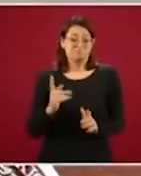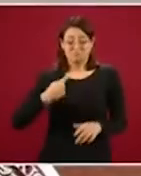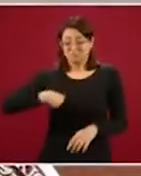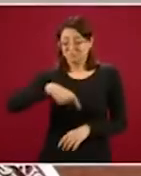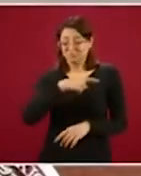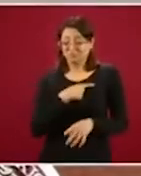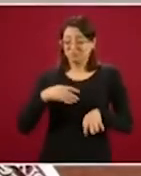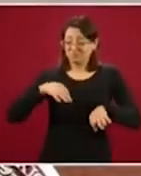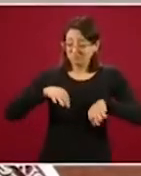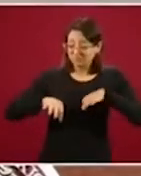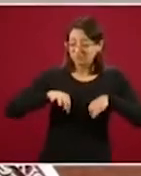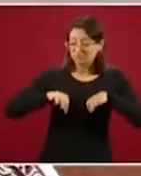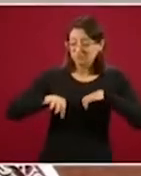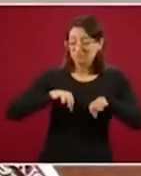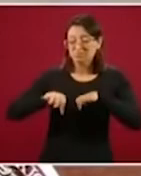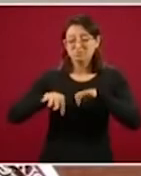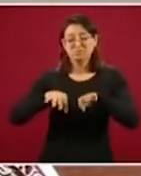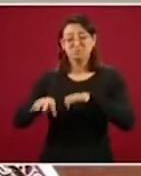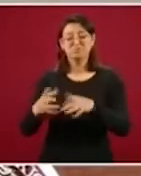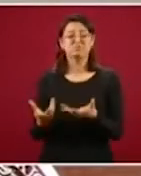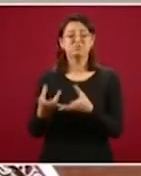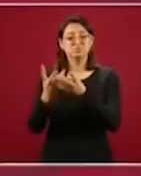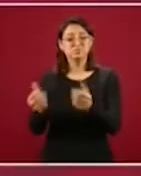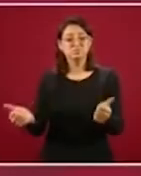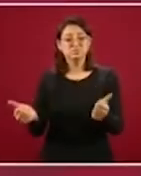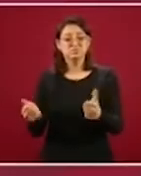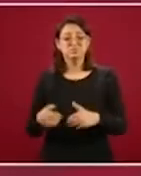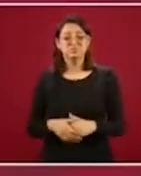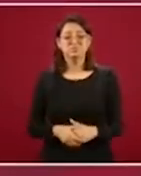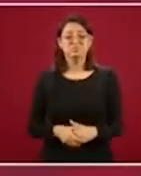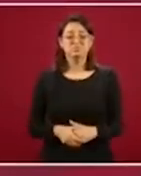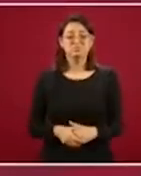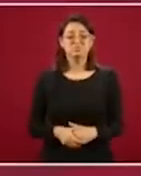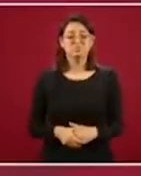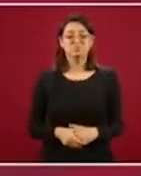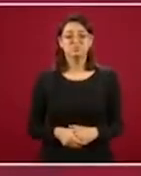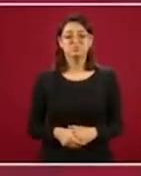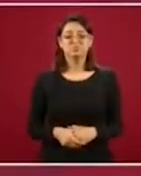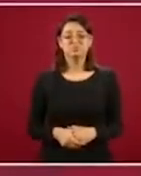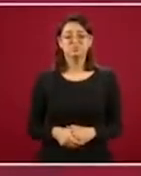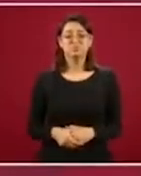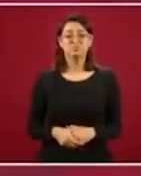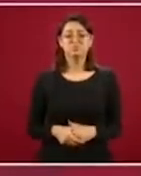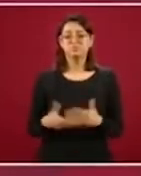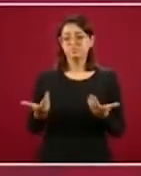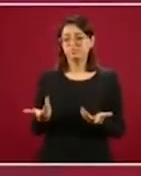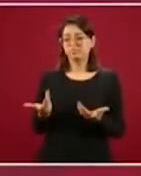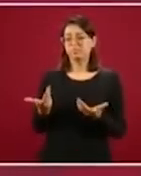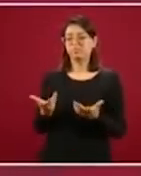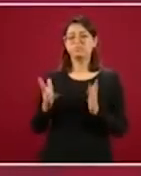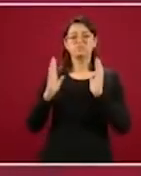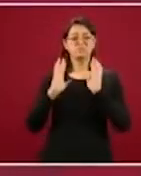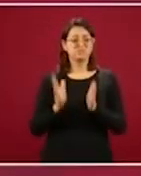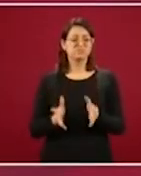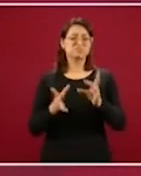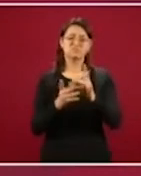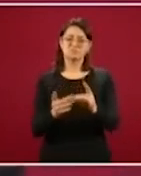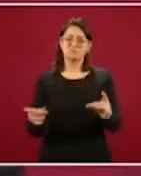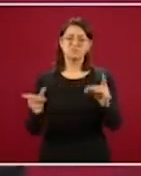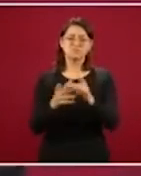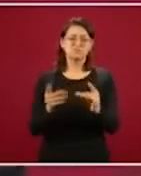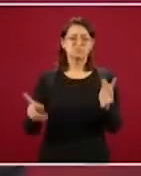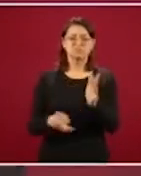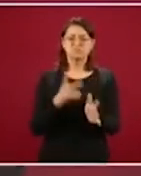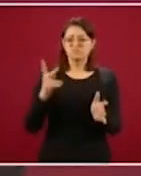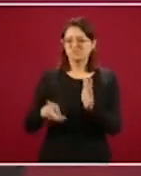esto no suceda estamos atendiendo a las causas ya lo explique este